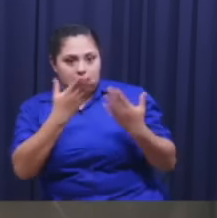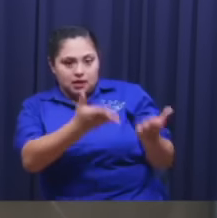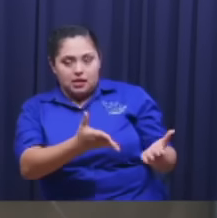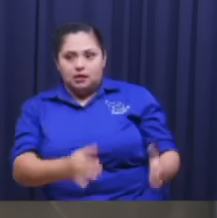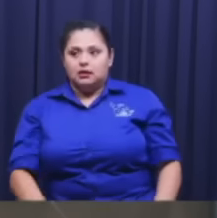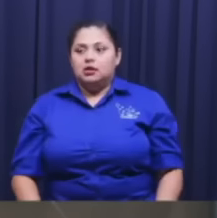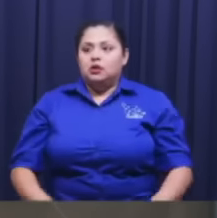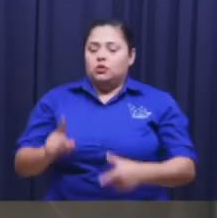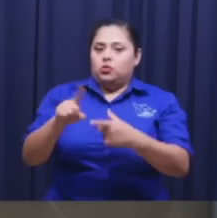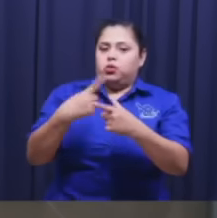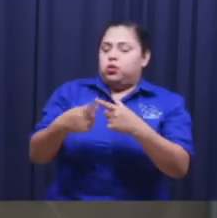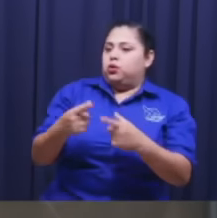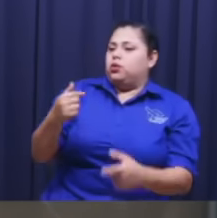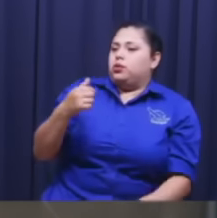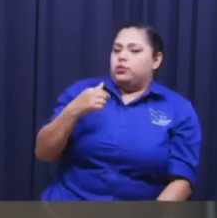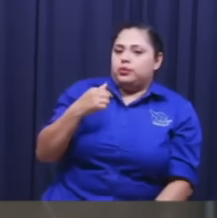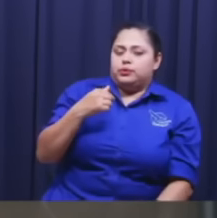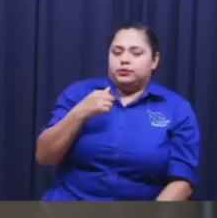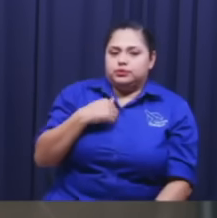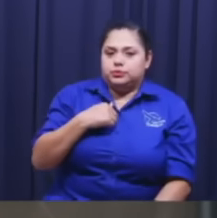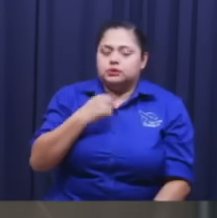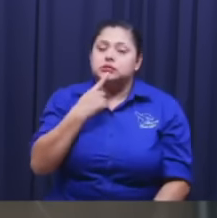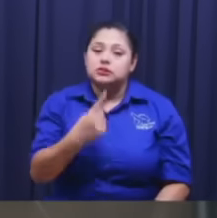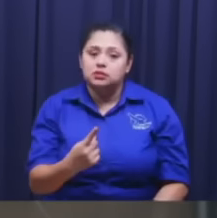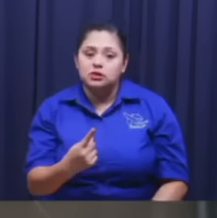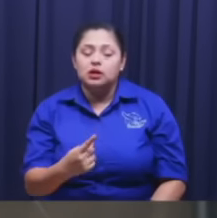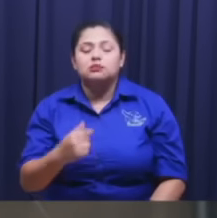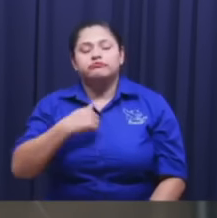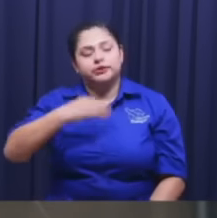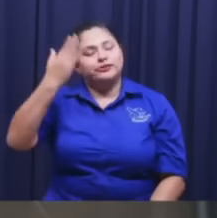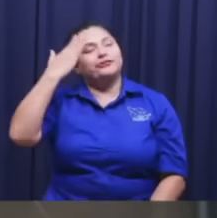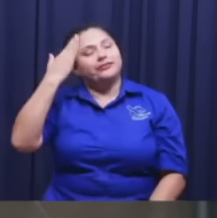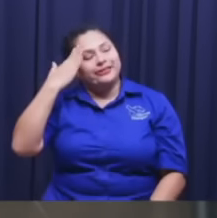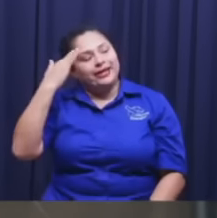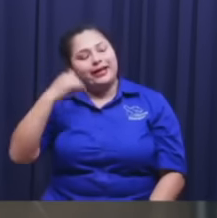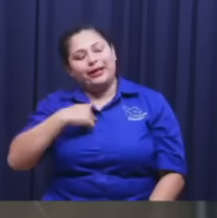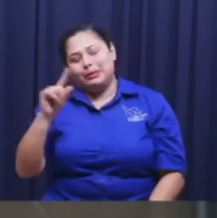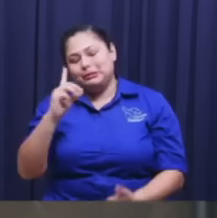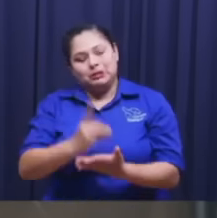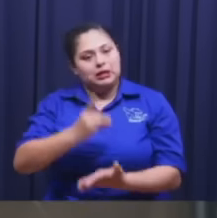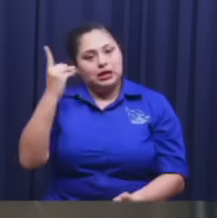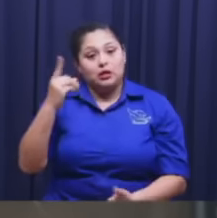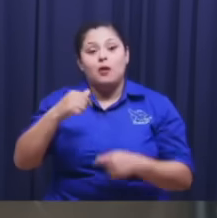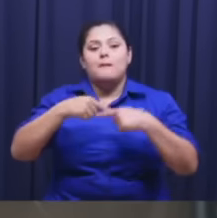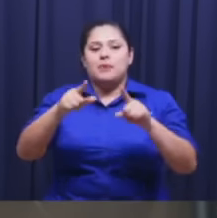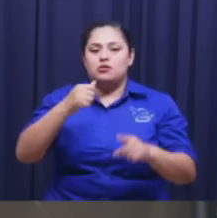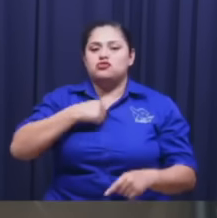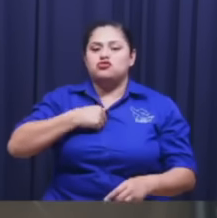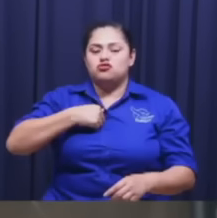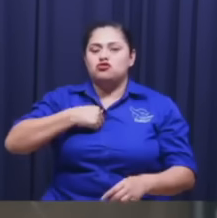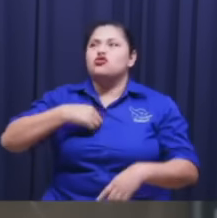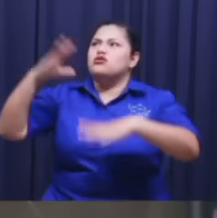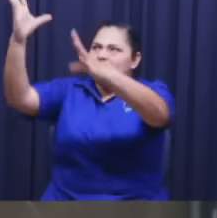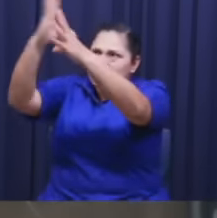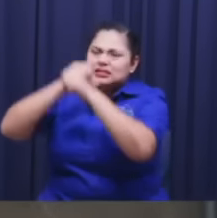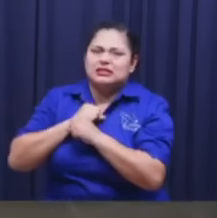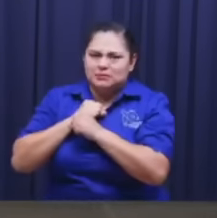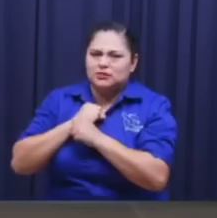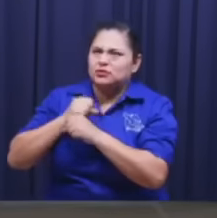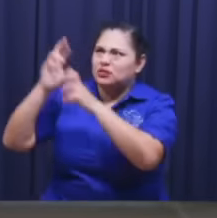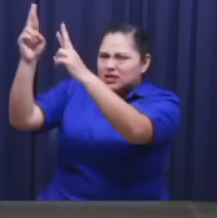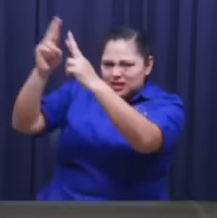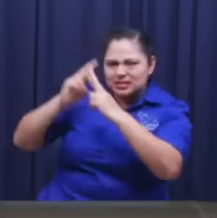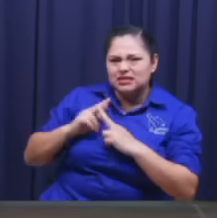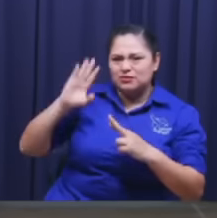que no lo merezco, pero Dios es bueno, yo lo conozco, y aunque no lo merezca, lo recibo porque Él me lo prometió. Cambió